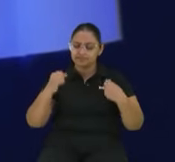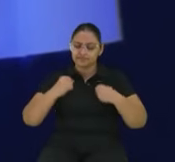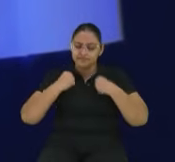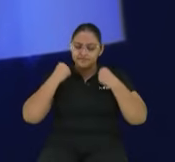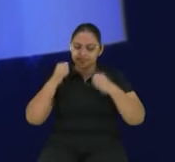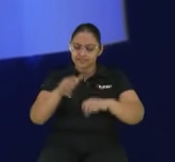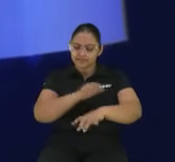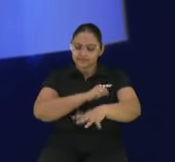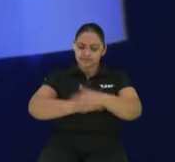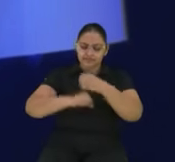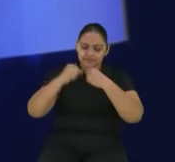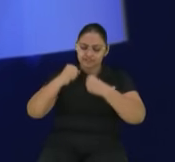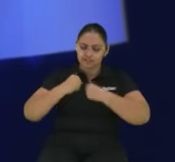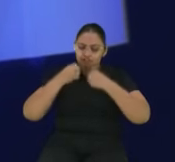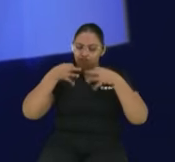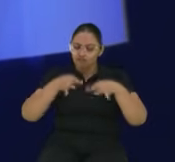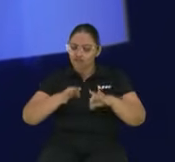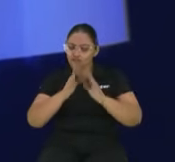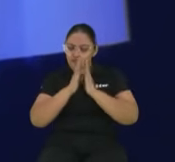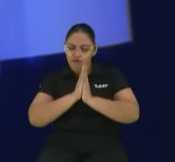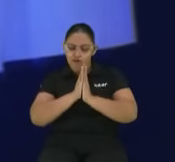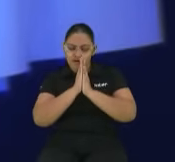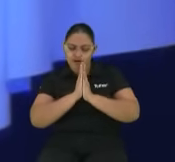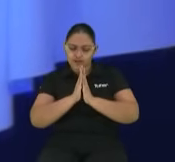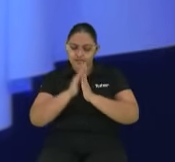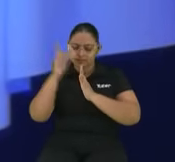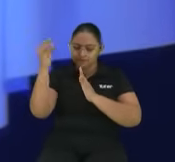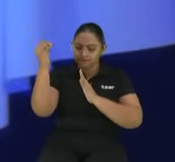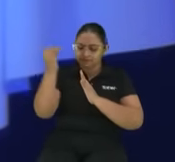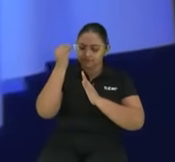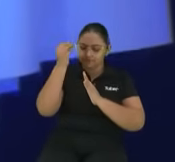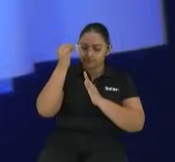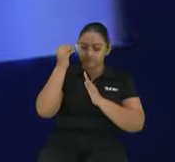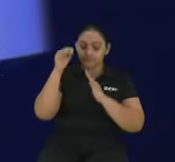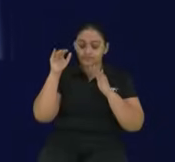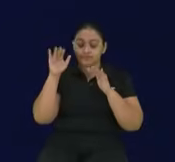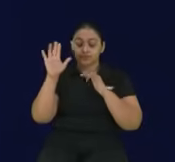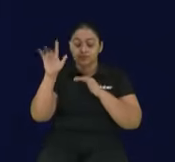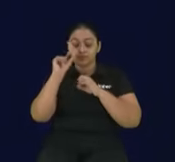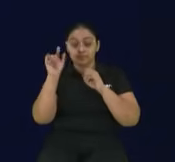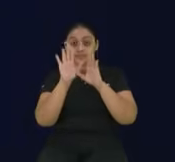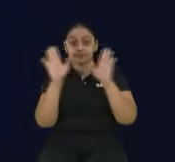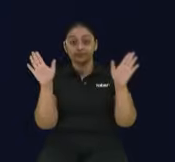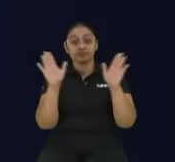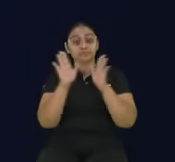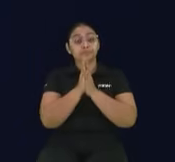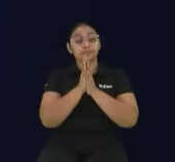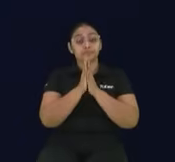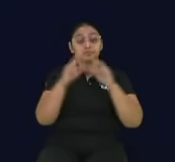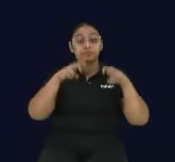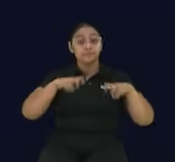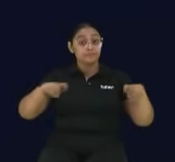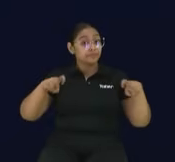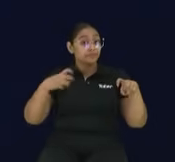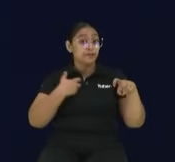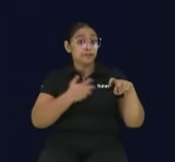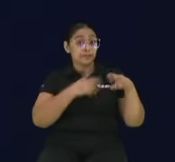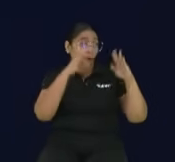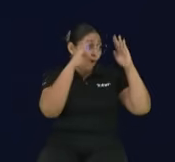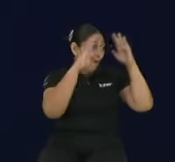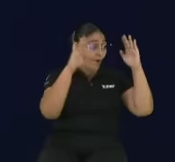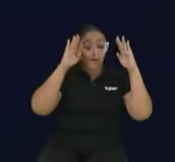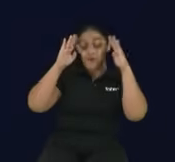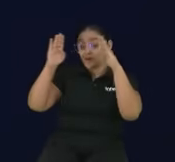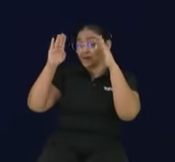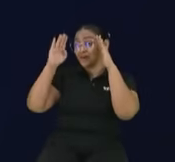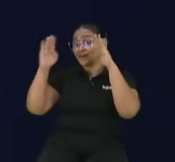través de la oración en Cristo Jesús lo pedimos todo y la iglesia dice amén pueden sentarse amigos y hermanos saludos de su vecino Dígale Qué bueno ver en la casa del